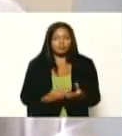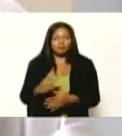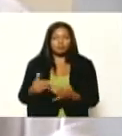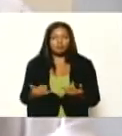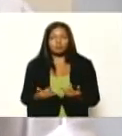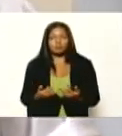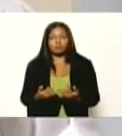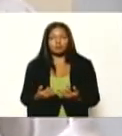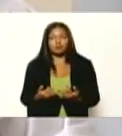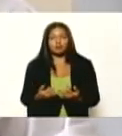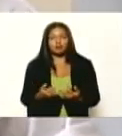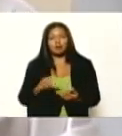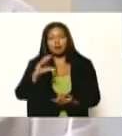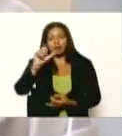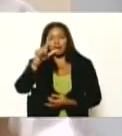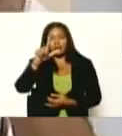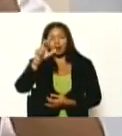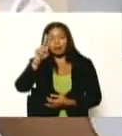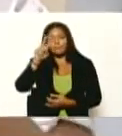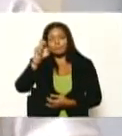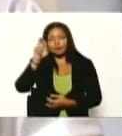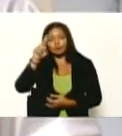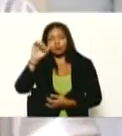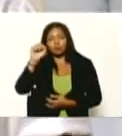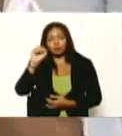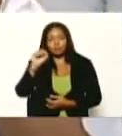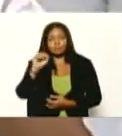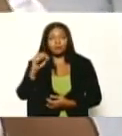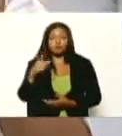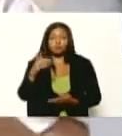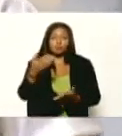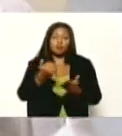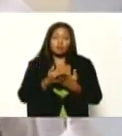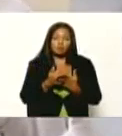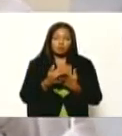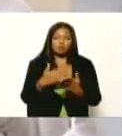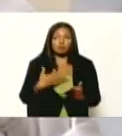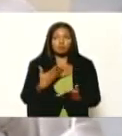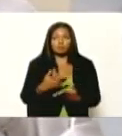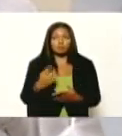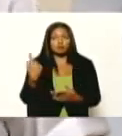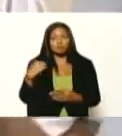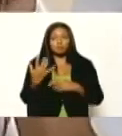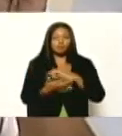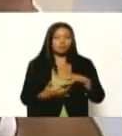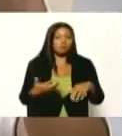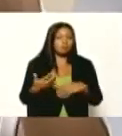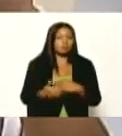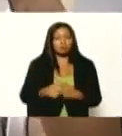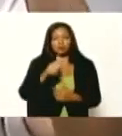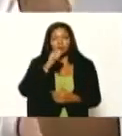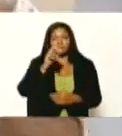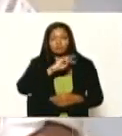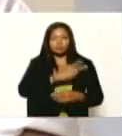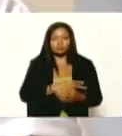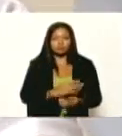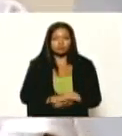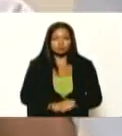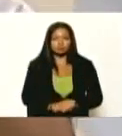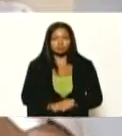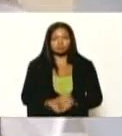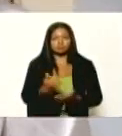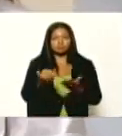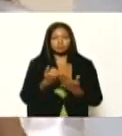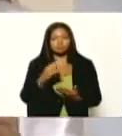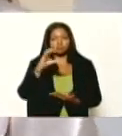en el Calvario. Esto es, señor presidente, para que usted nos ayude, ya que tenemos problemas con el agua. Esto nos va a ayudar para los